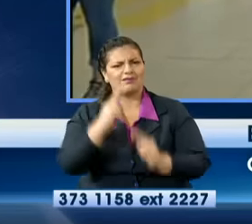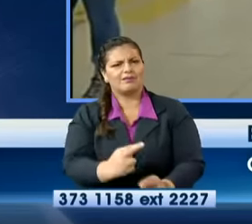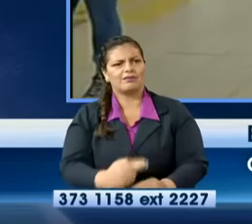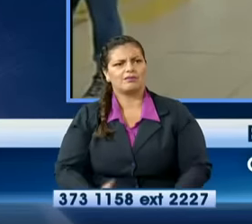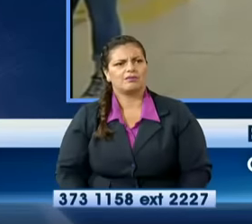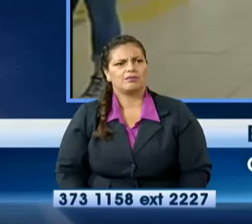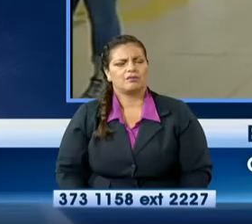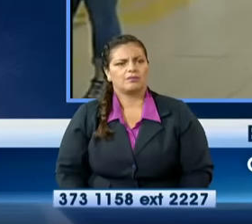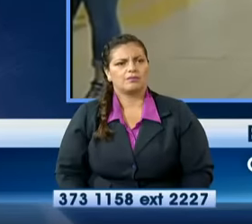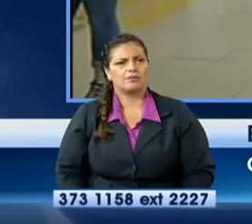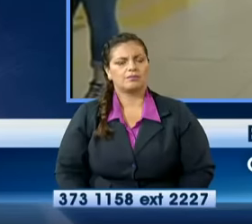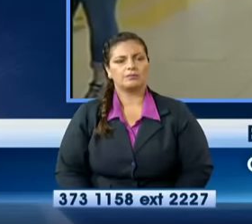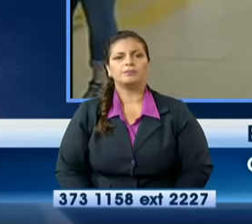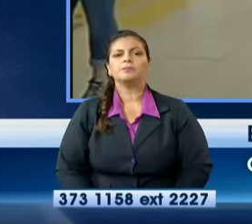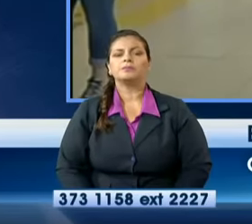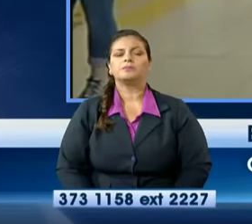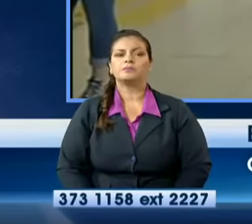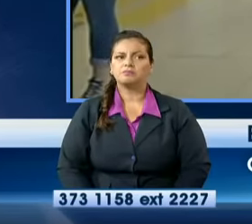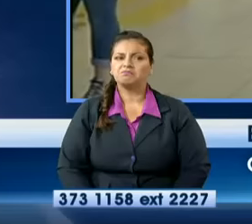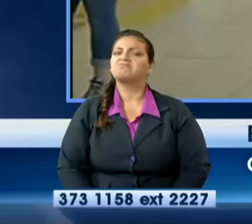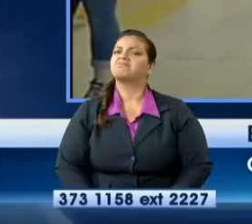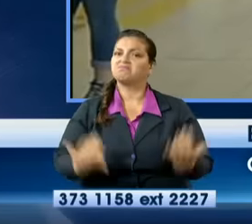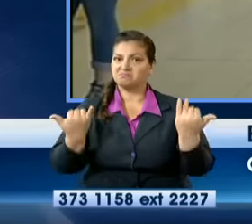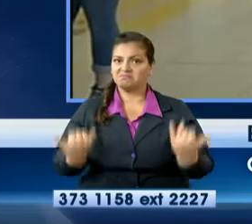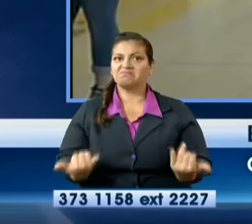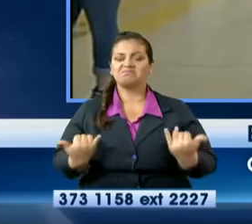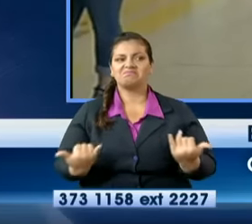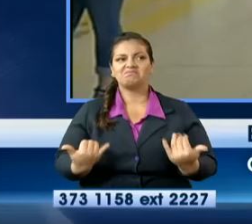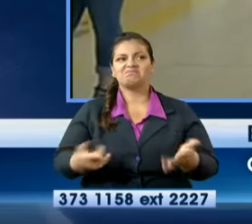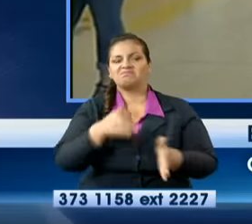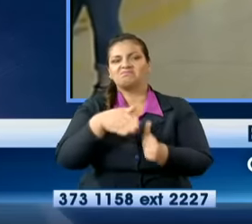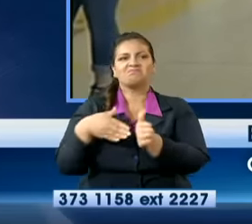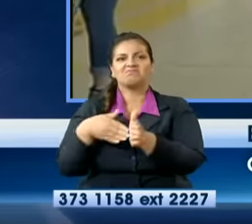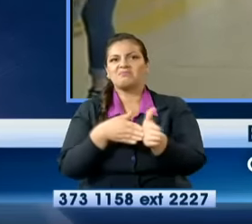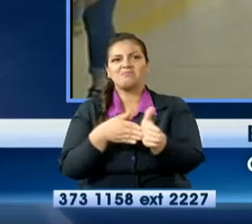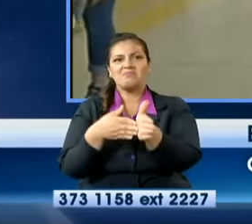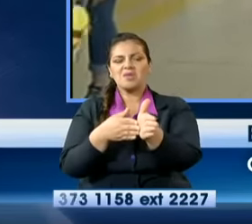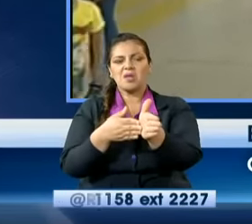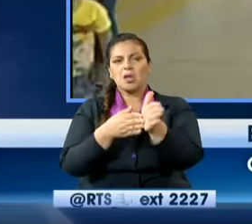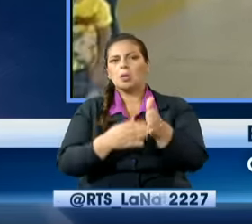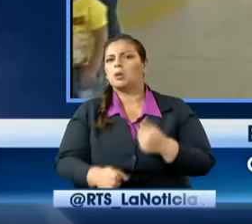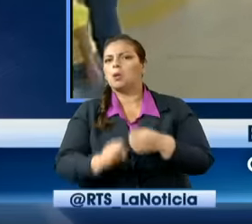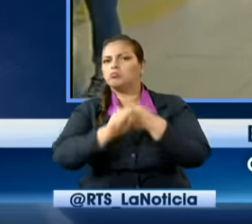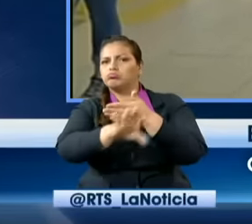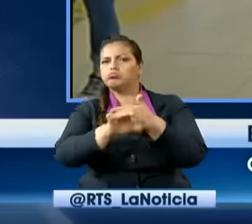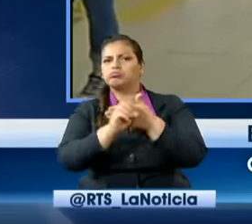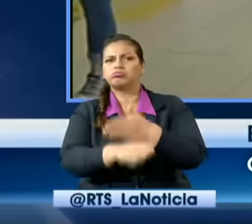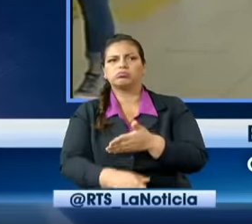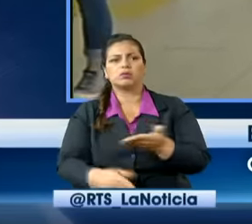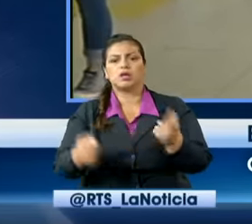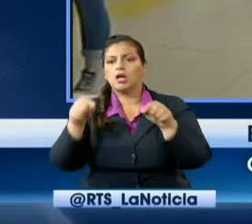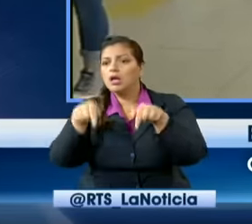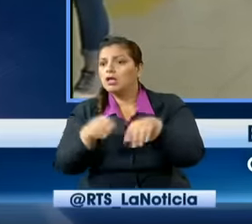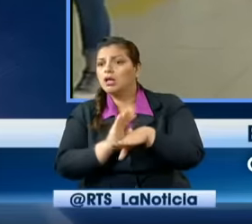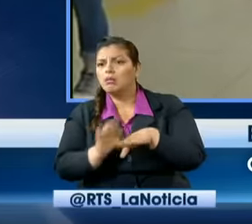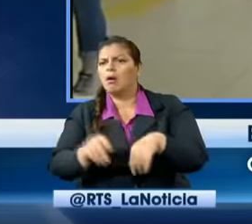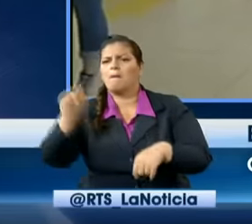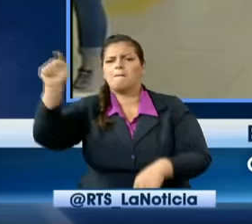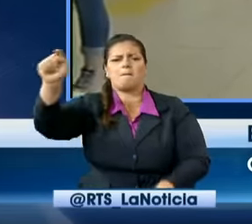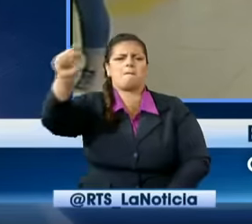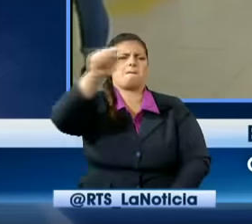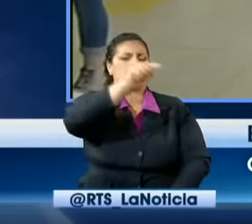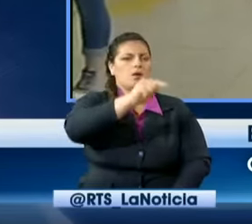quiere. Entonces, y yo ratifico, esta campaña, Enrique, ojalá se extendiera a toda la transportación pública. A toda. Con el control policial